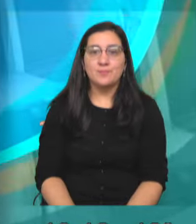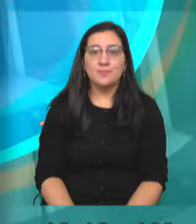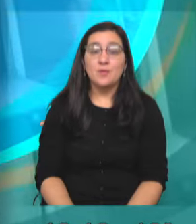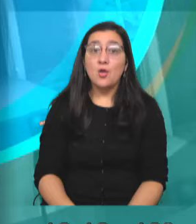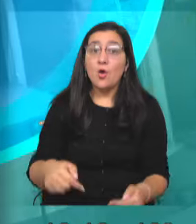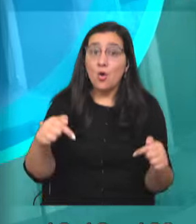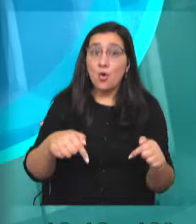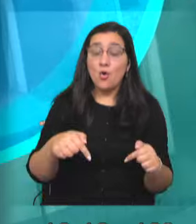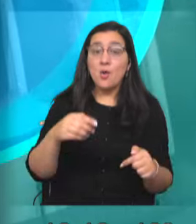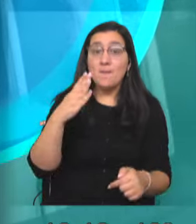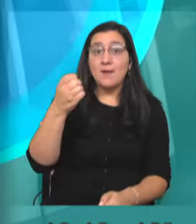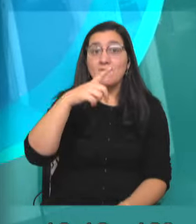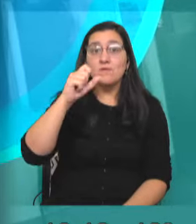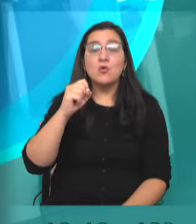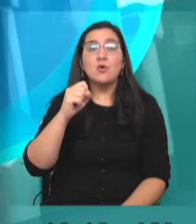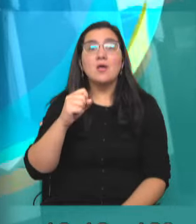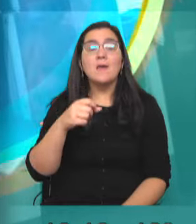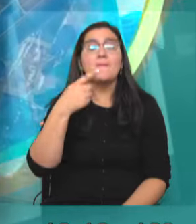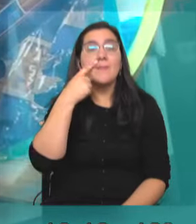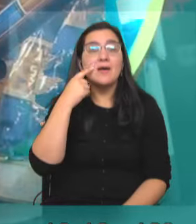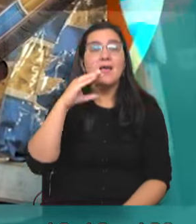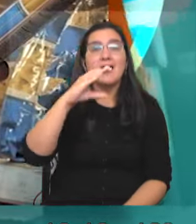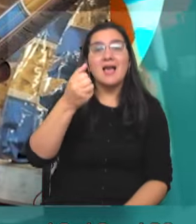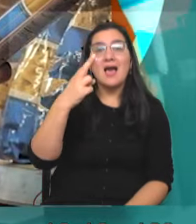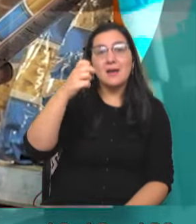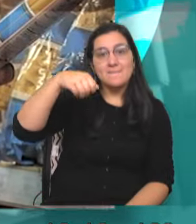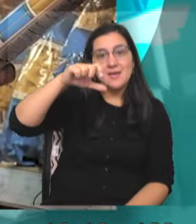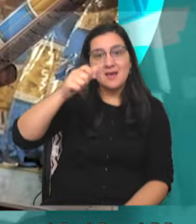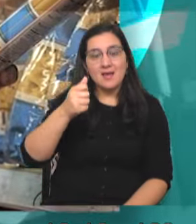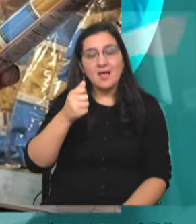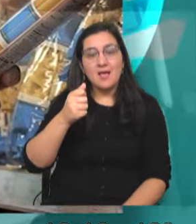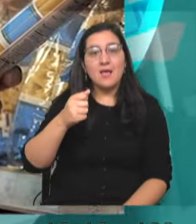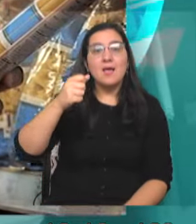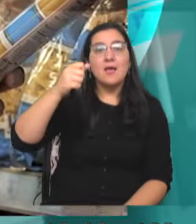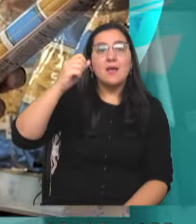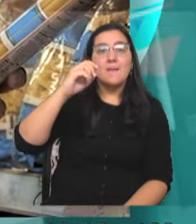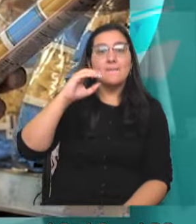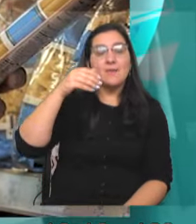Hoy, Pablo es padre de Carmela, Martina y Alfonso.